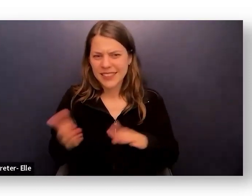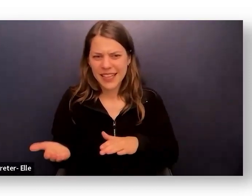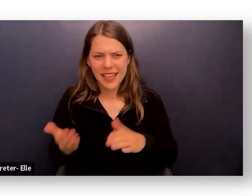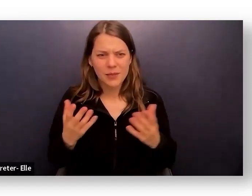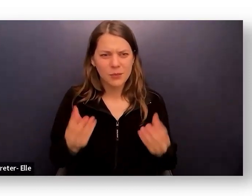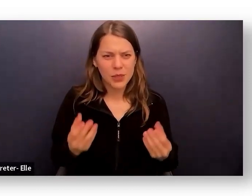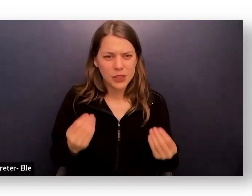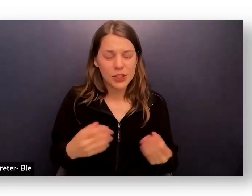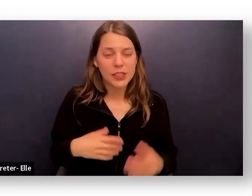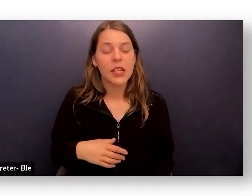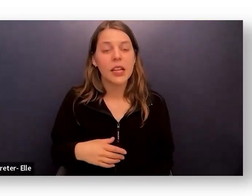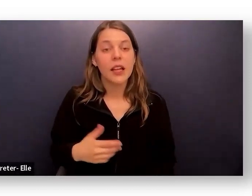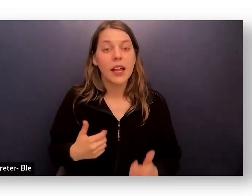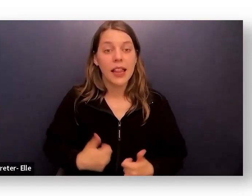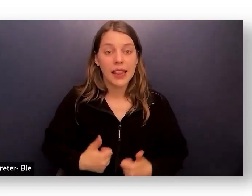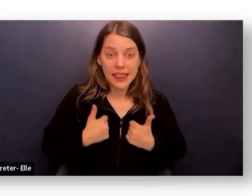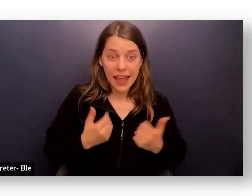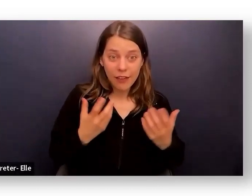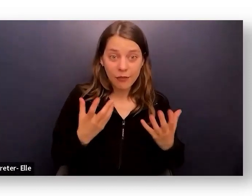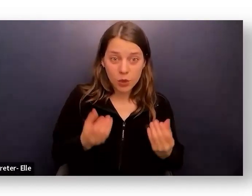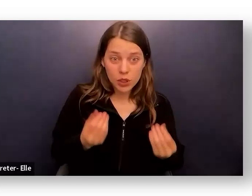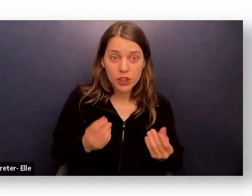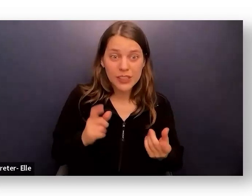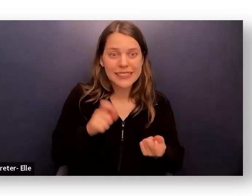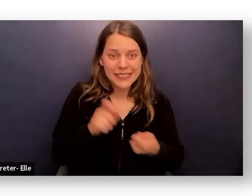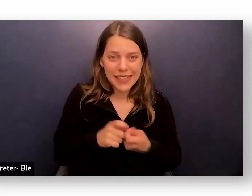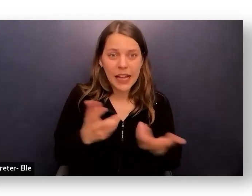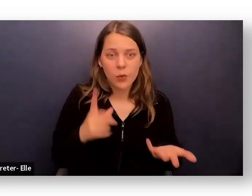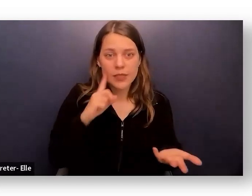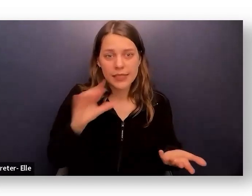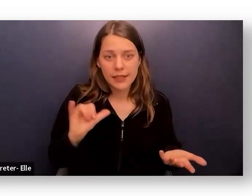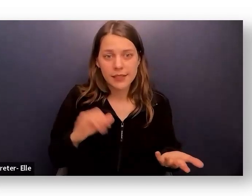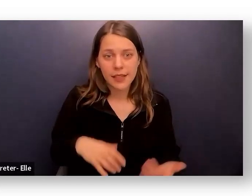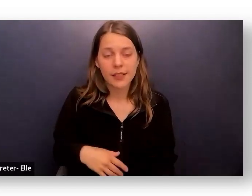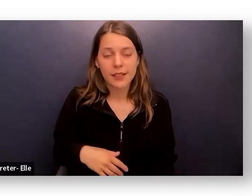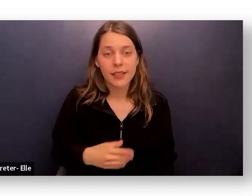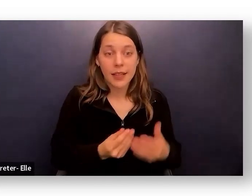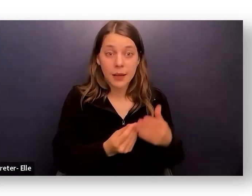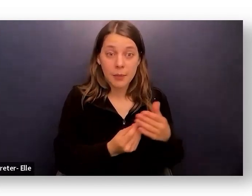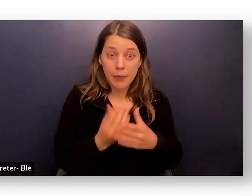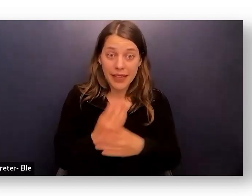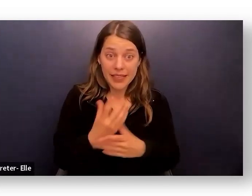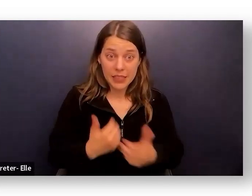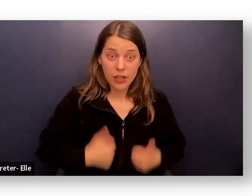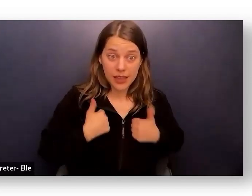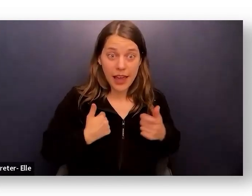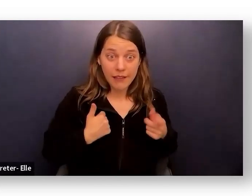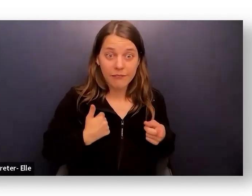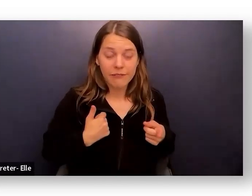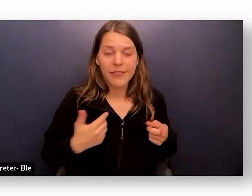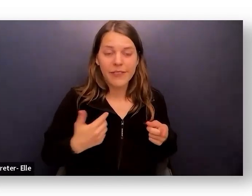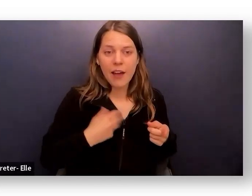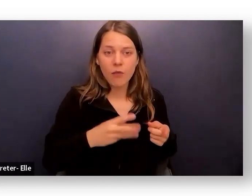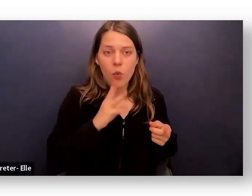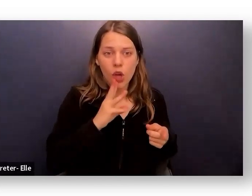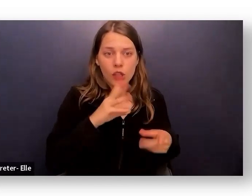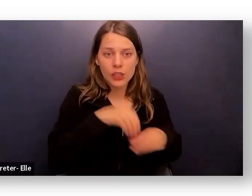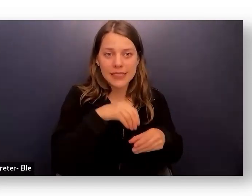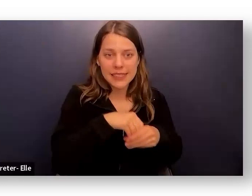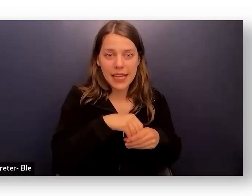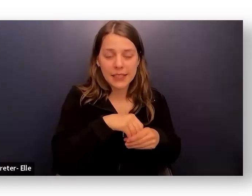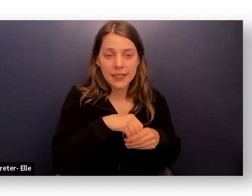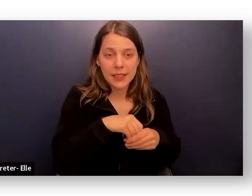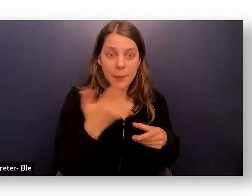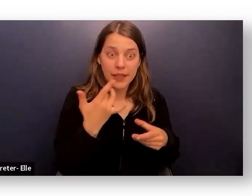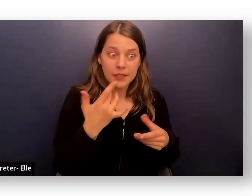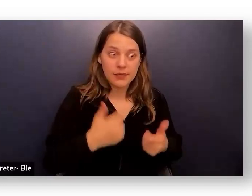están pensando qué significa eso, vivo y muerto, la humedad viva y muerta. Pues la humedad es como se escuchan, las